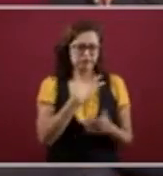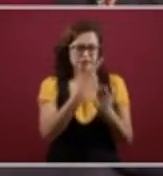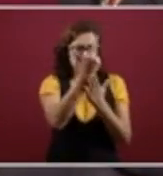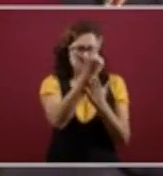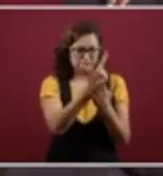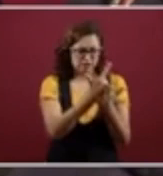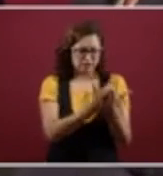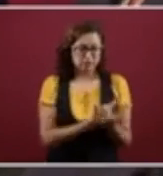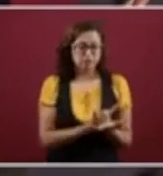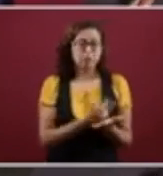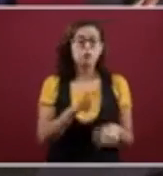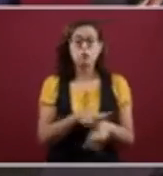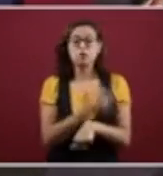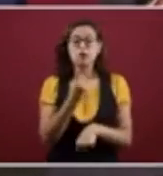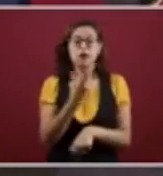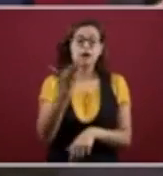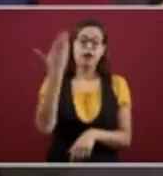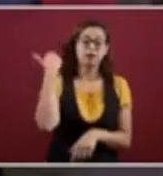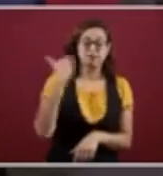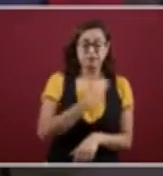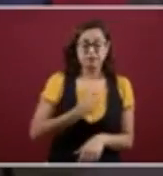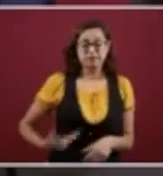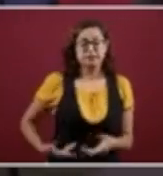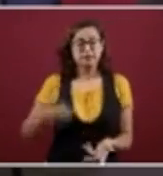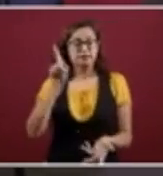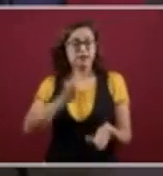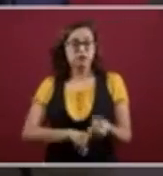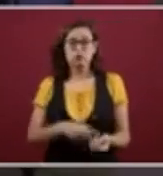en presidencia. Entonces, por eso